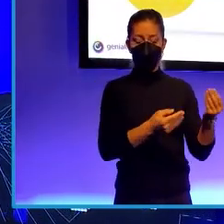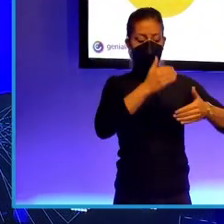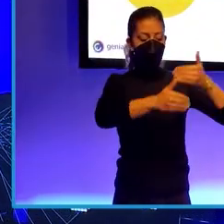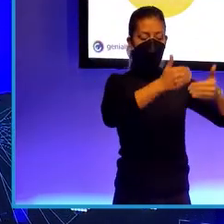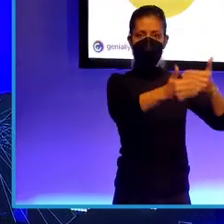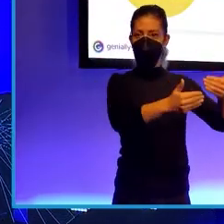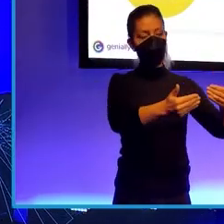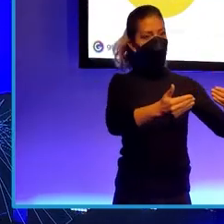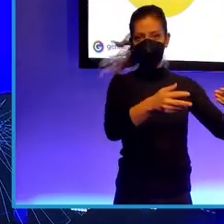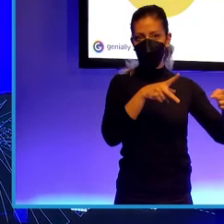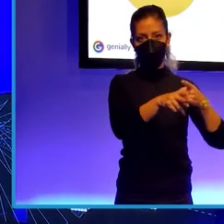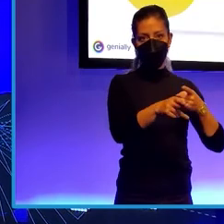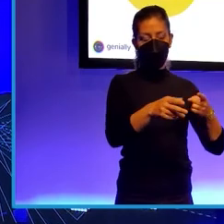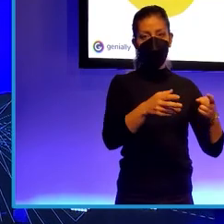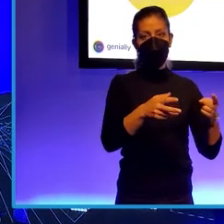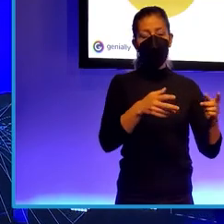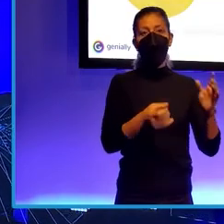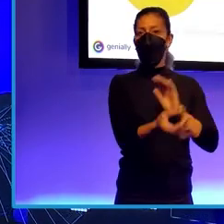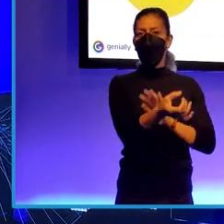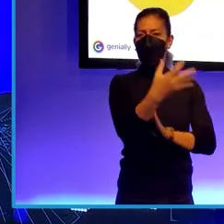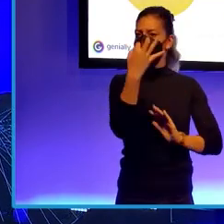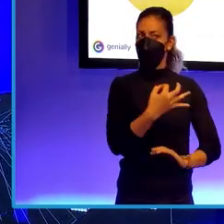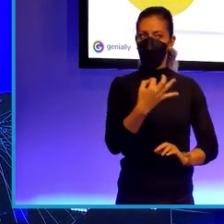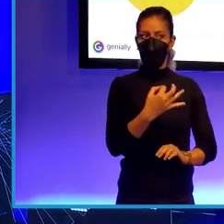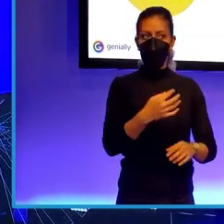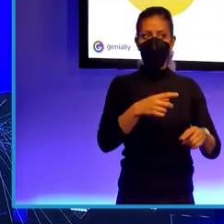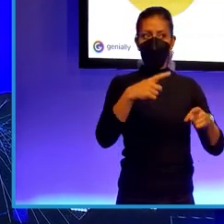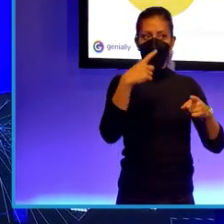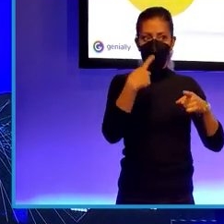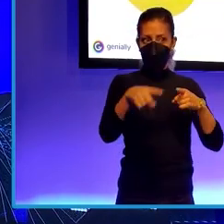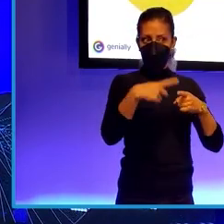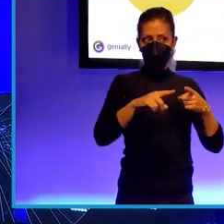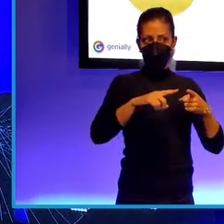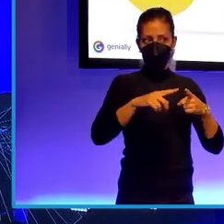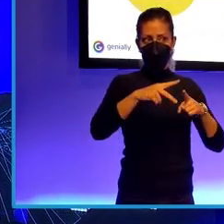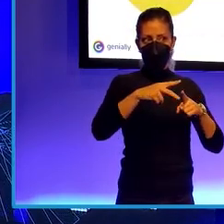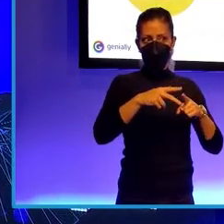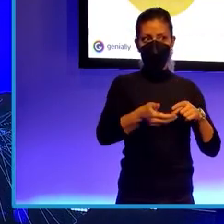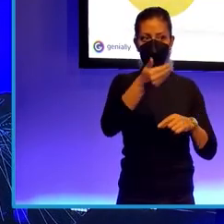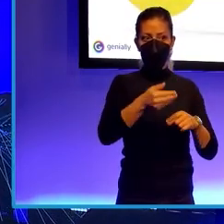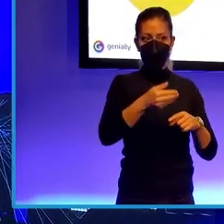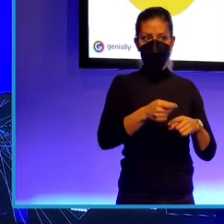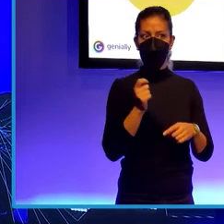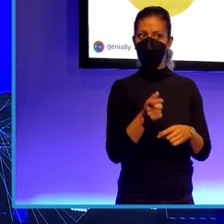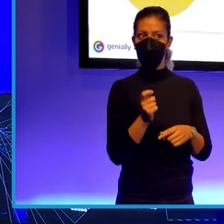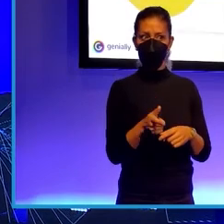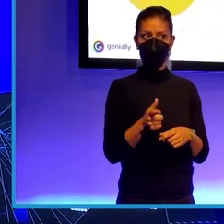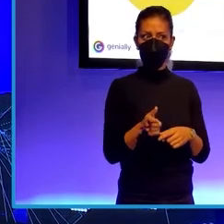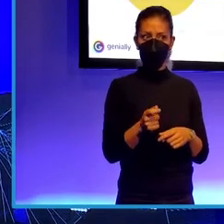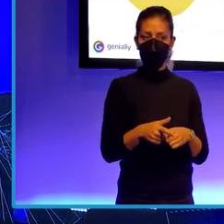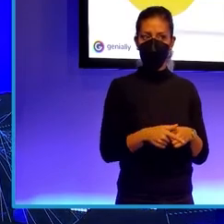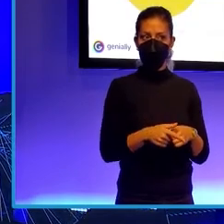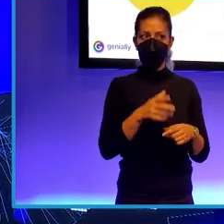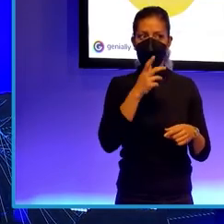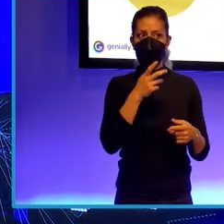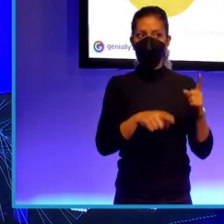cosas que sean útiles para precios por el simple hecho de ser caras y no poder tener un poder adquisitivo para poder